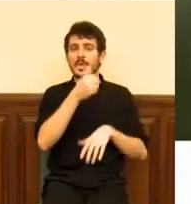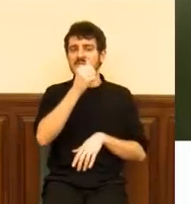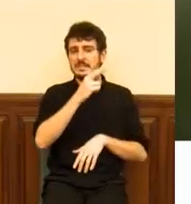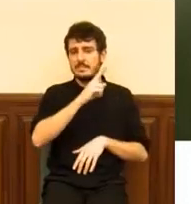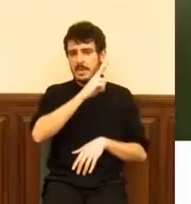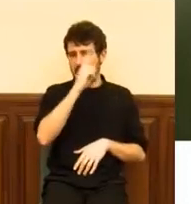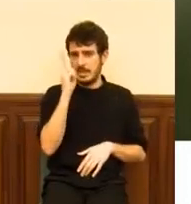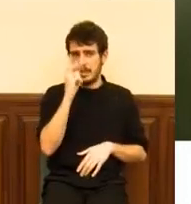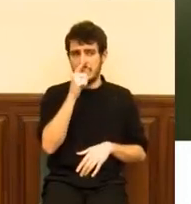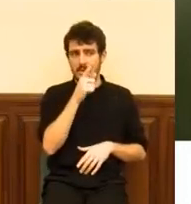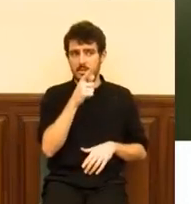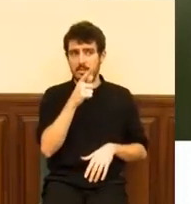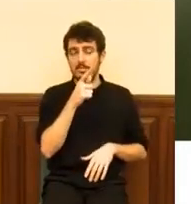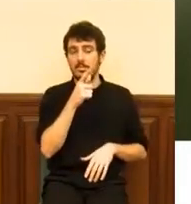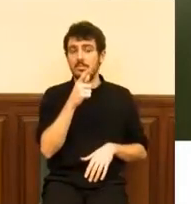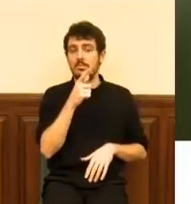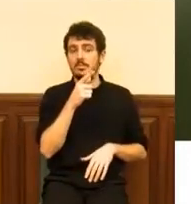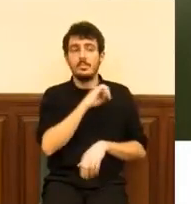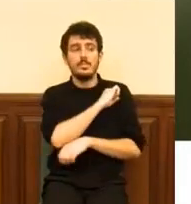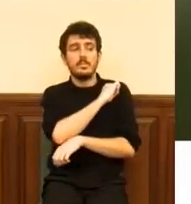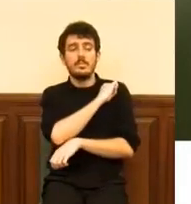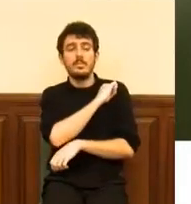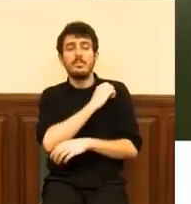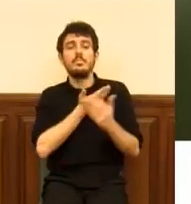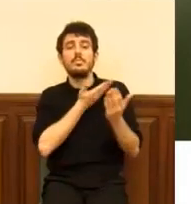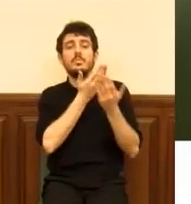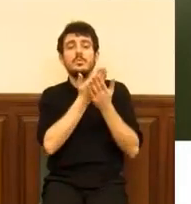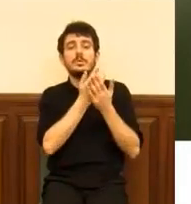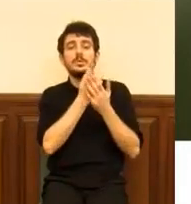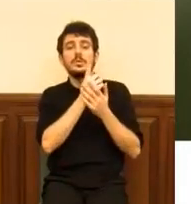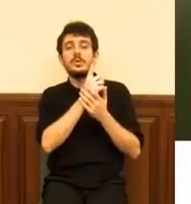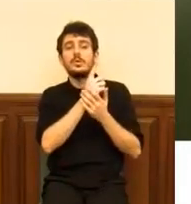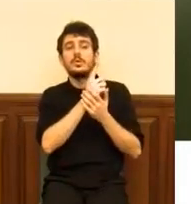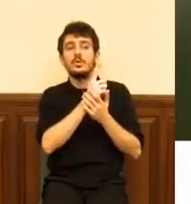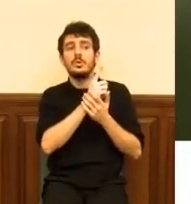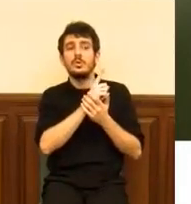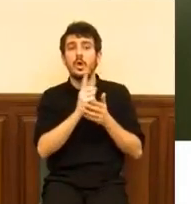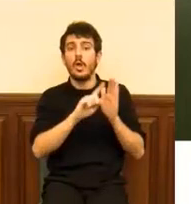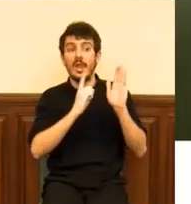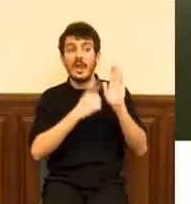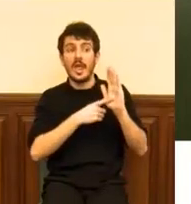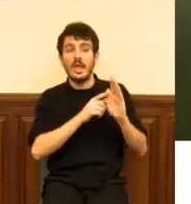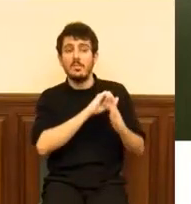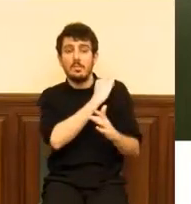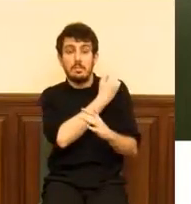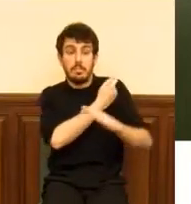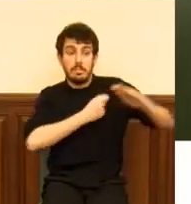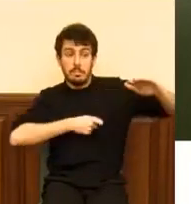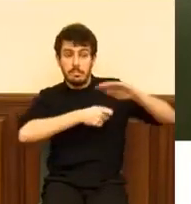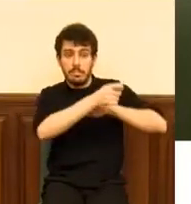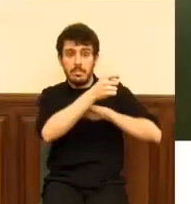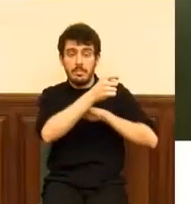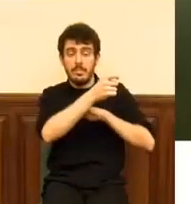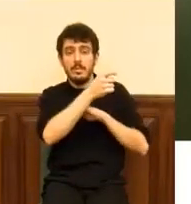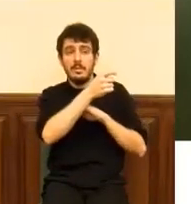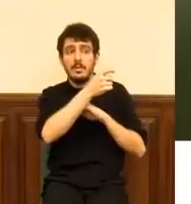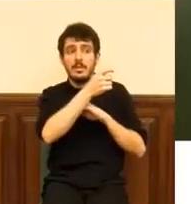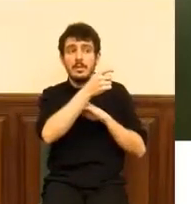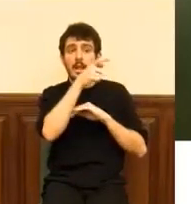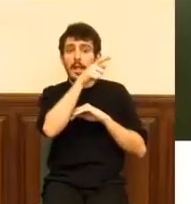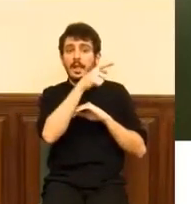Madrid, pues registró una proposición no de ley presentando